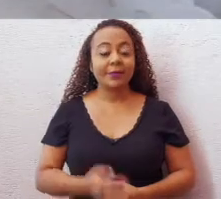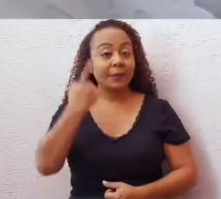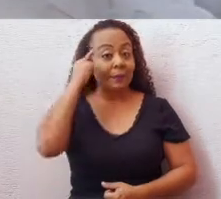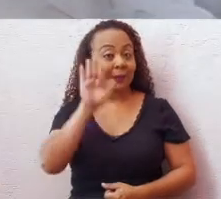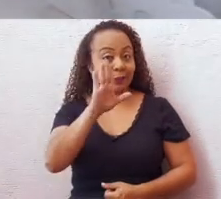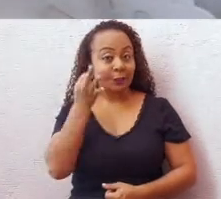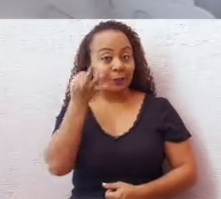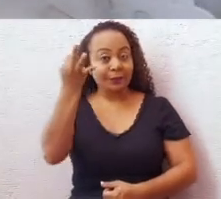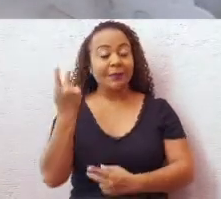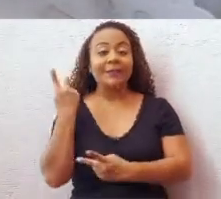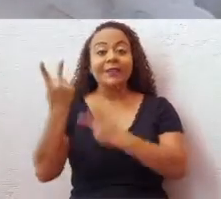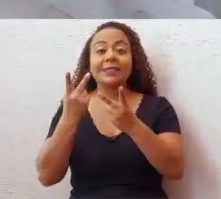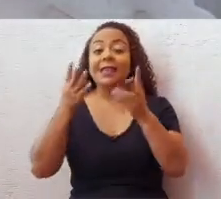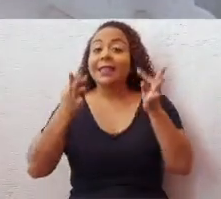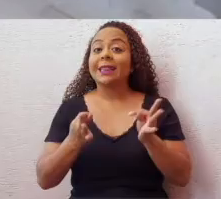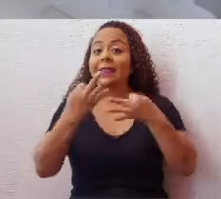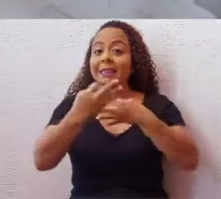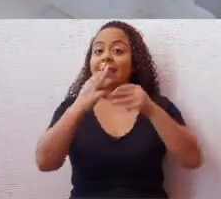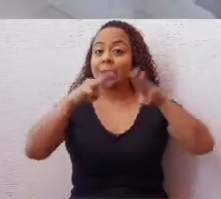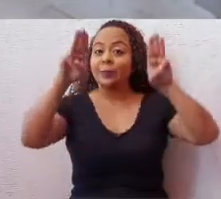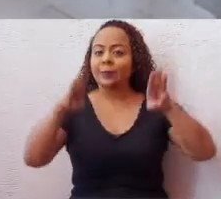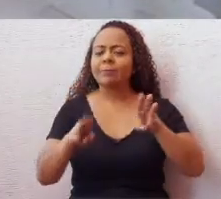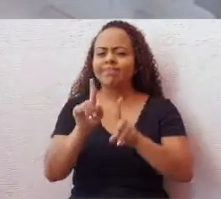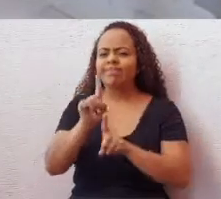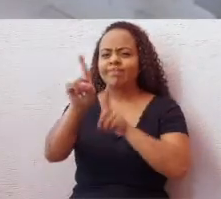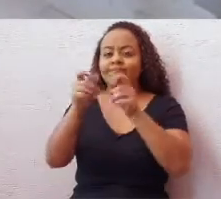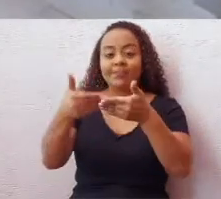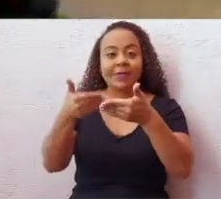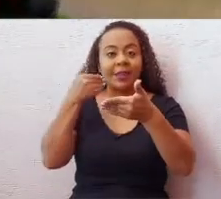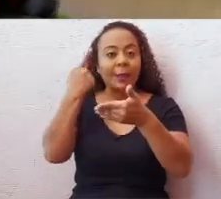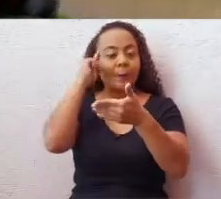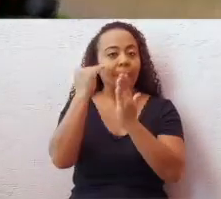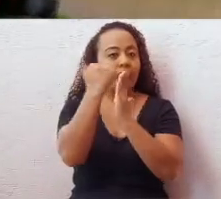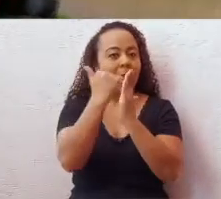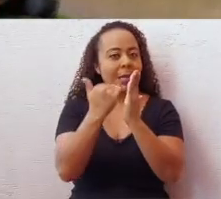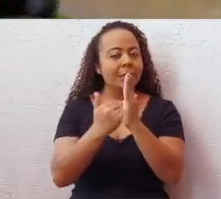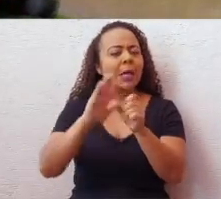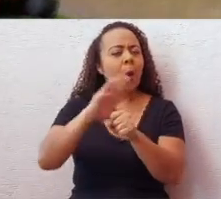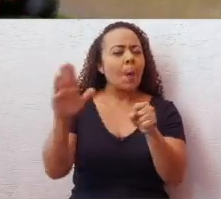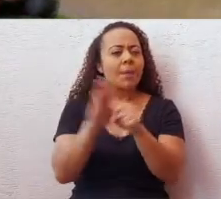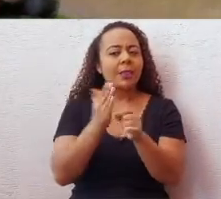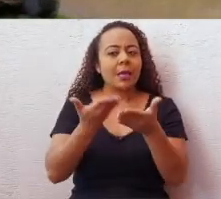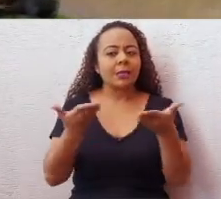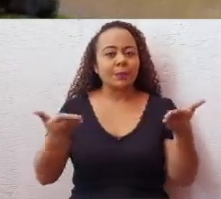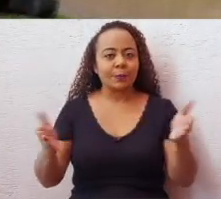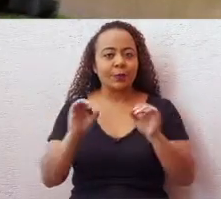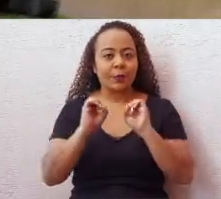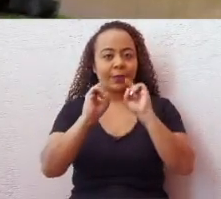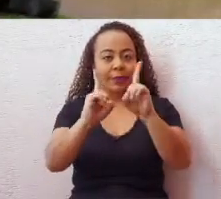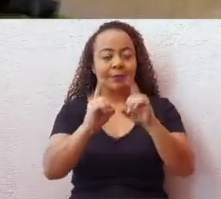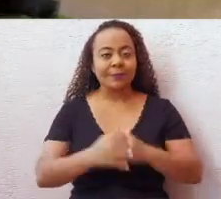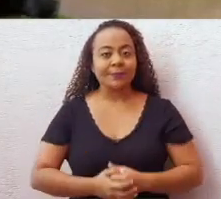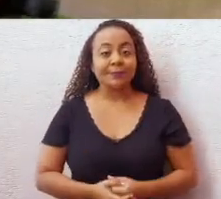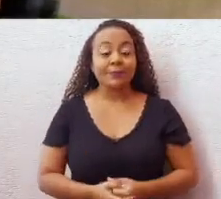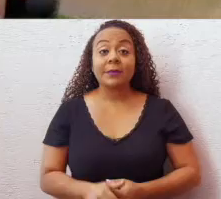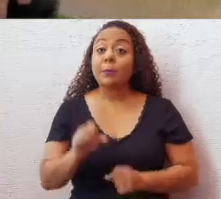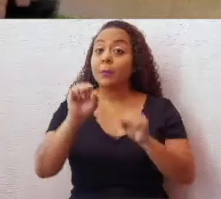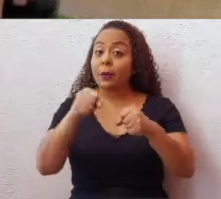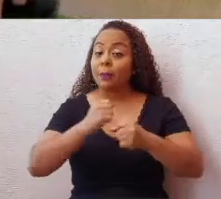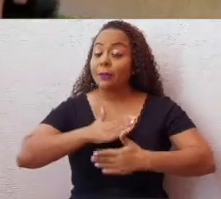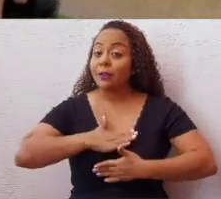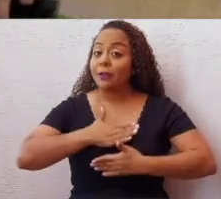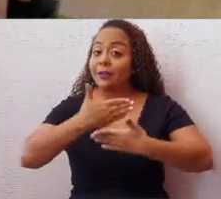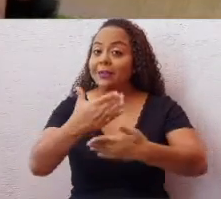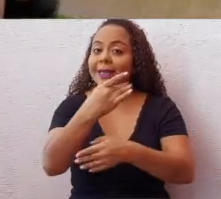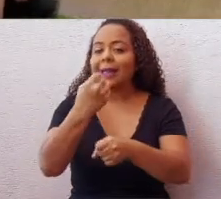para su próxima visita o taller en el Museo consulte antes por la lista completa de insumos educativos los cuales le podemos